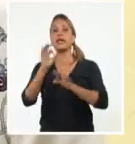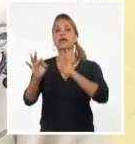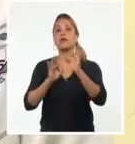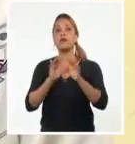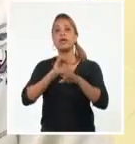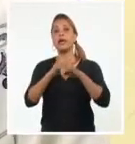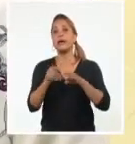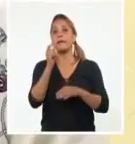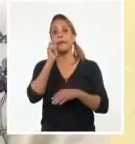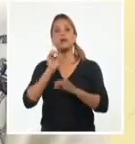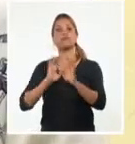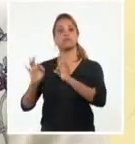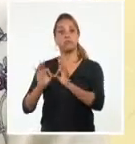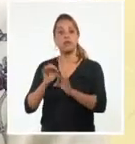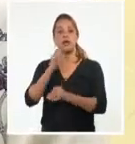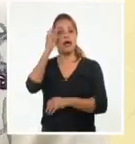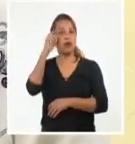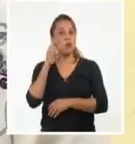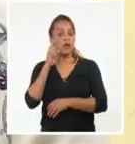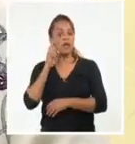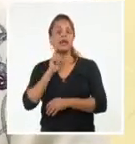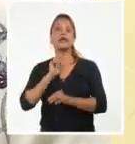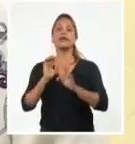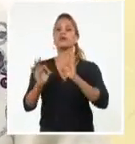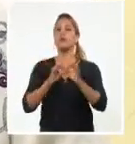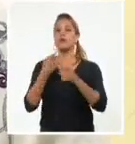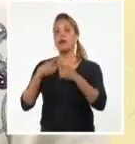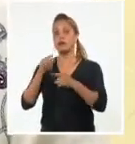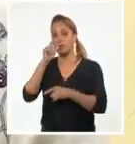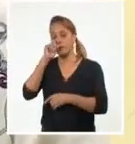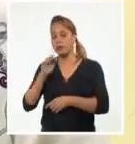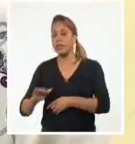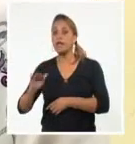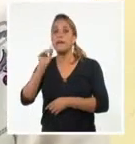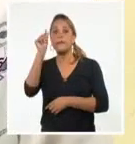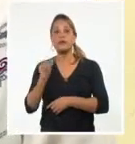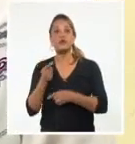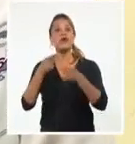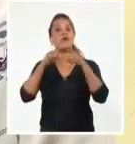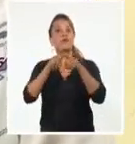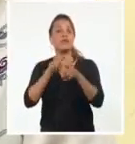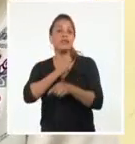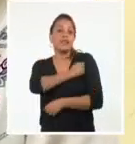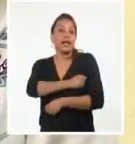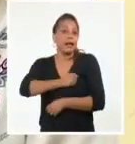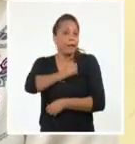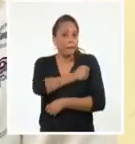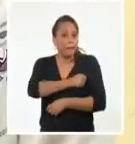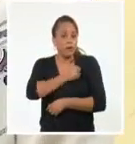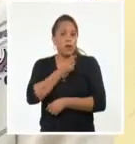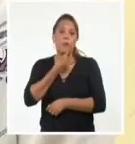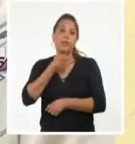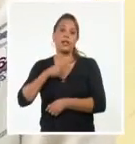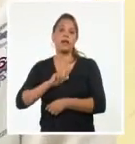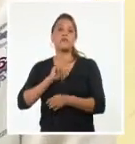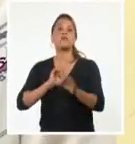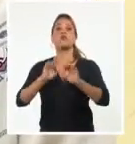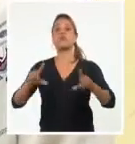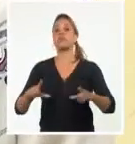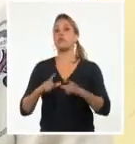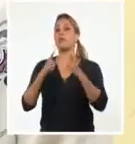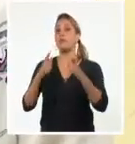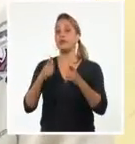hermanos de crianza, de los abuelos de crianza. Son esas personas tan unidas afectivamente a nosotros, que han cumplido funciones